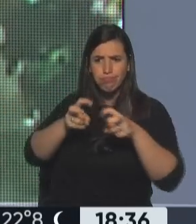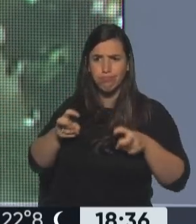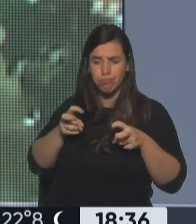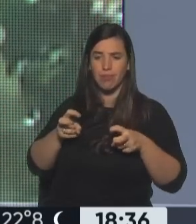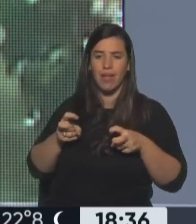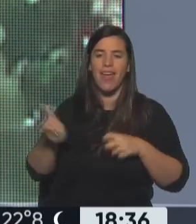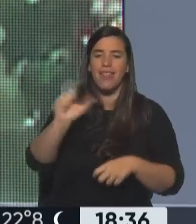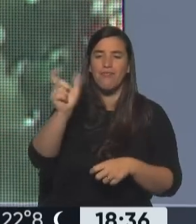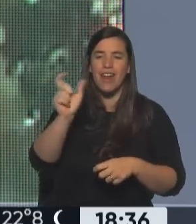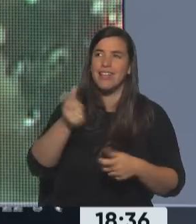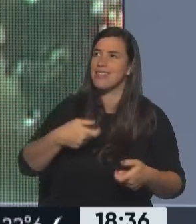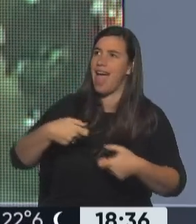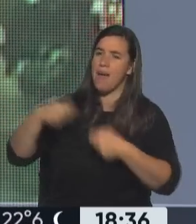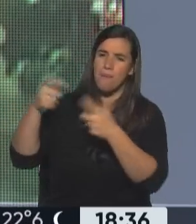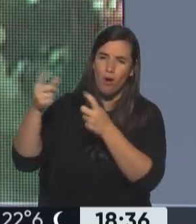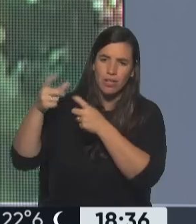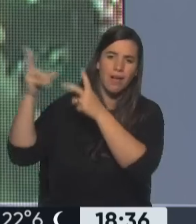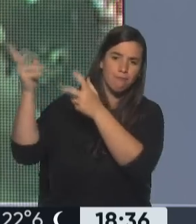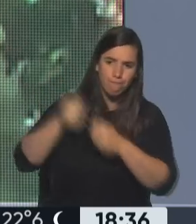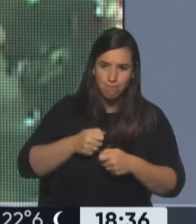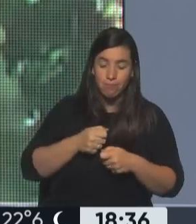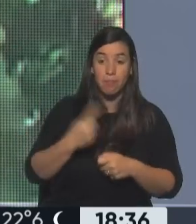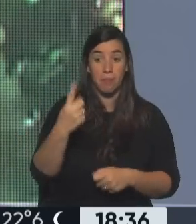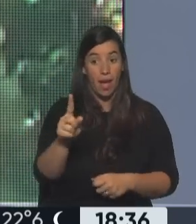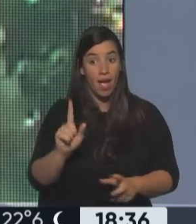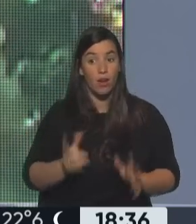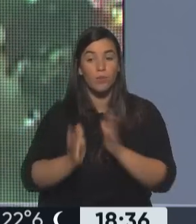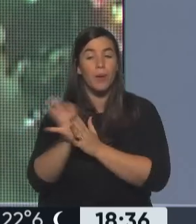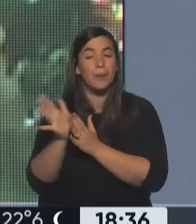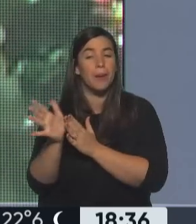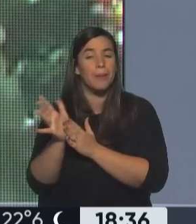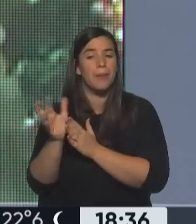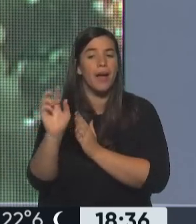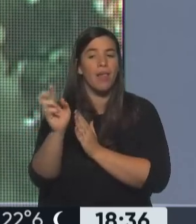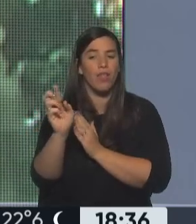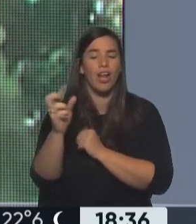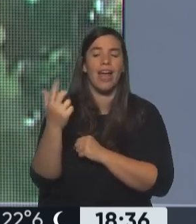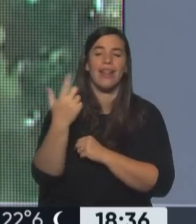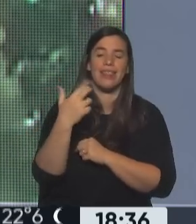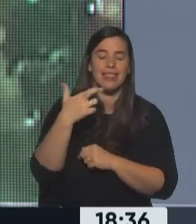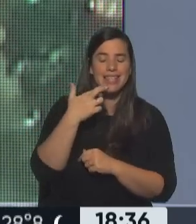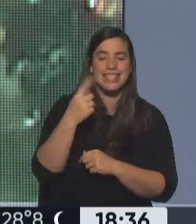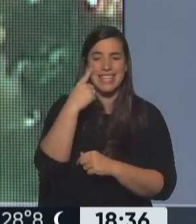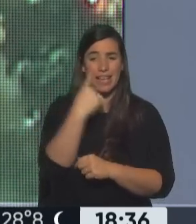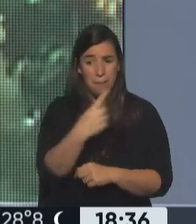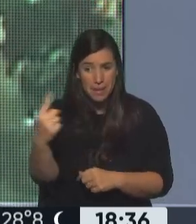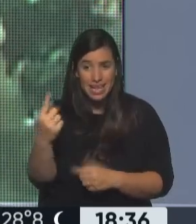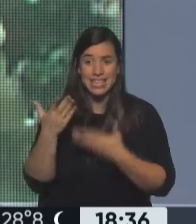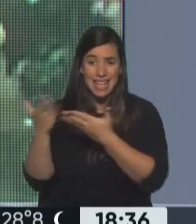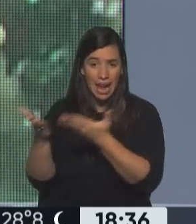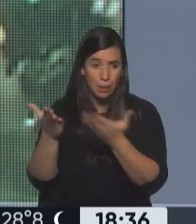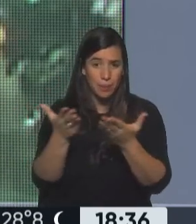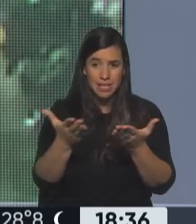exportaciones e importaciones. Hay un pequeño detalle, se nos fueron 17.000 millones de dólares por servicios. ¿Qué incluye servicios?